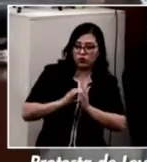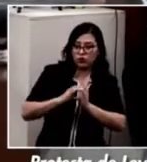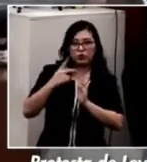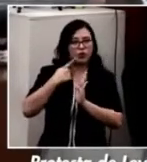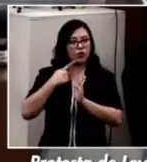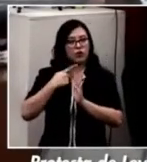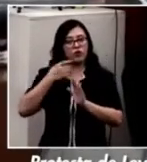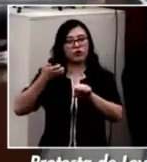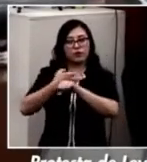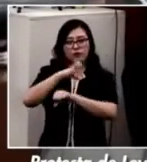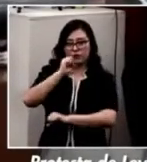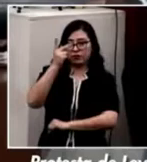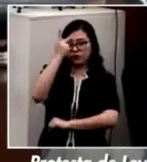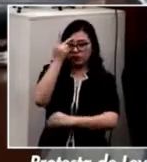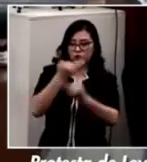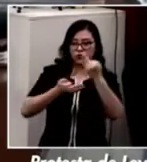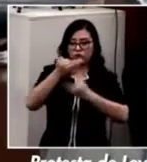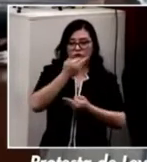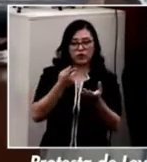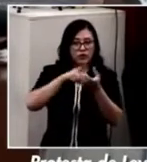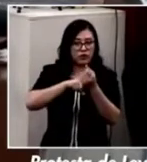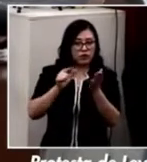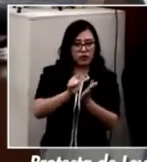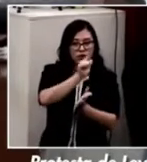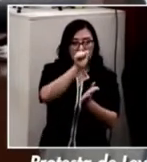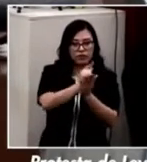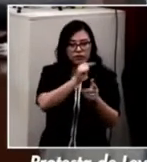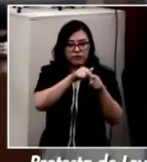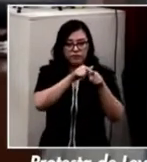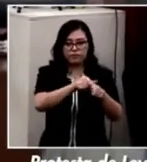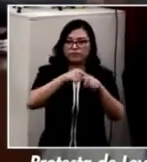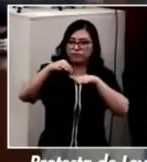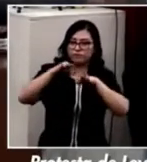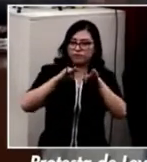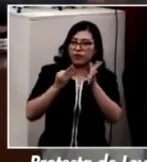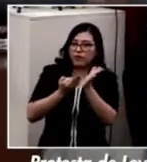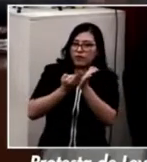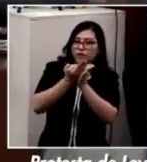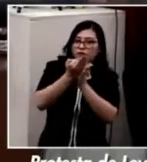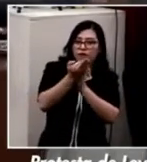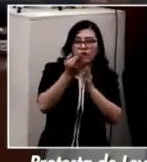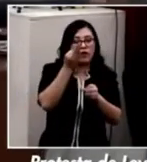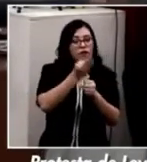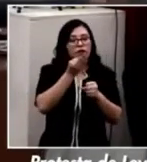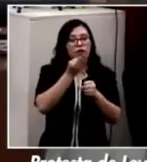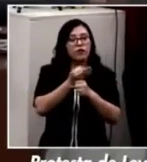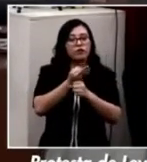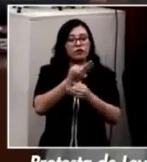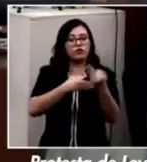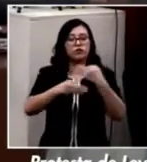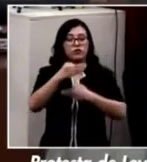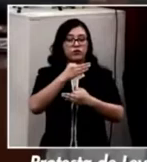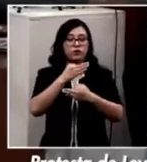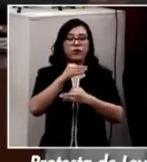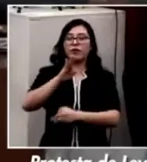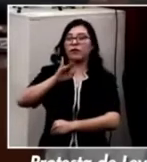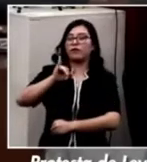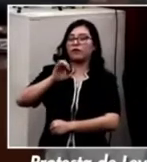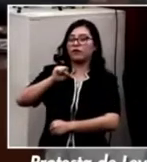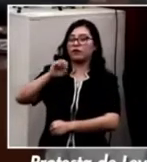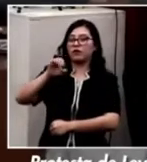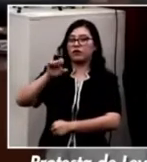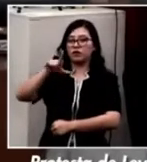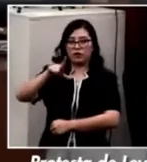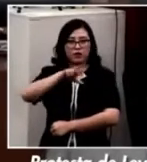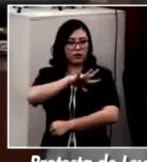rumorología, que si el Estado se está calentando, que si el Estado pues puede tener la confianza del ciudadano en que las instituciones